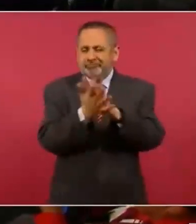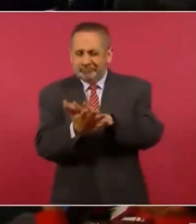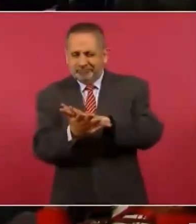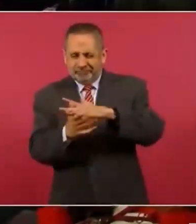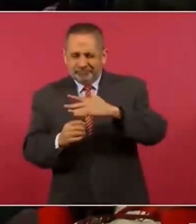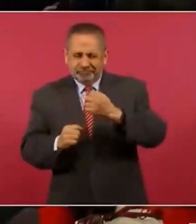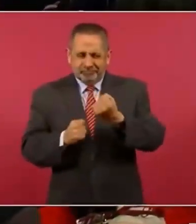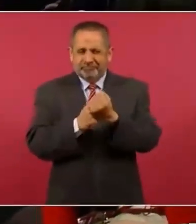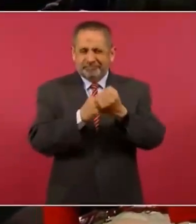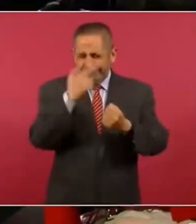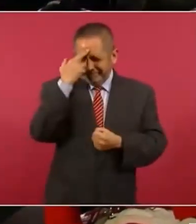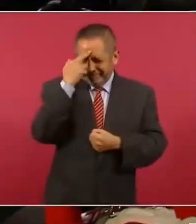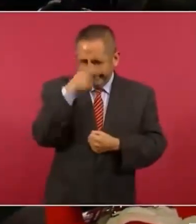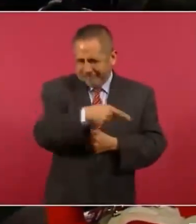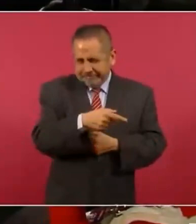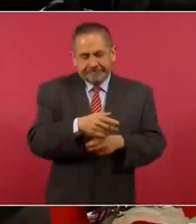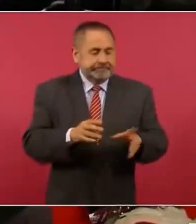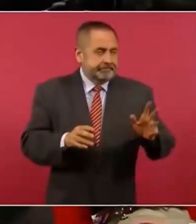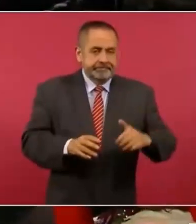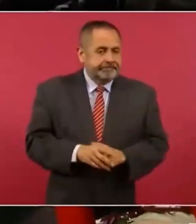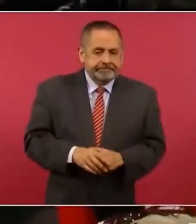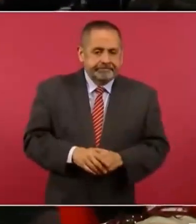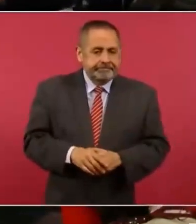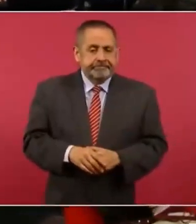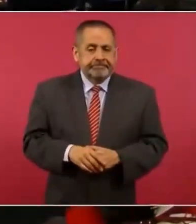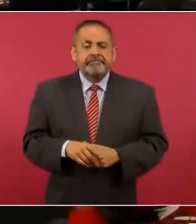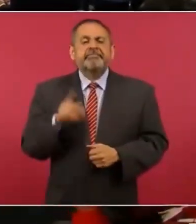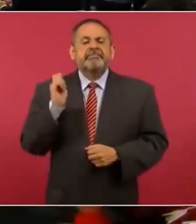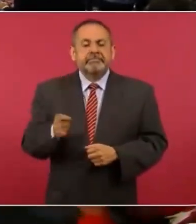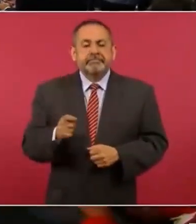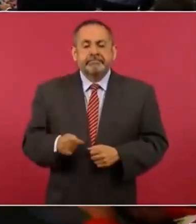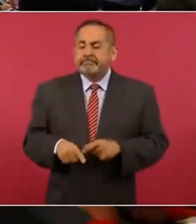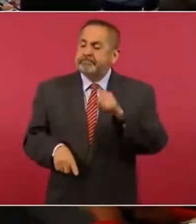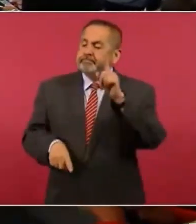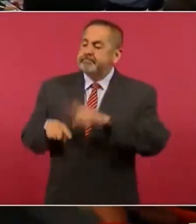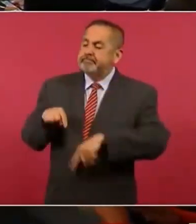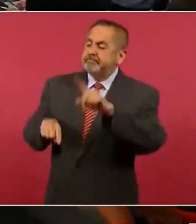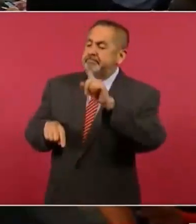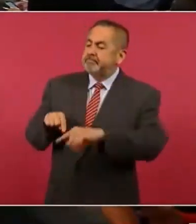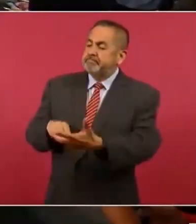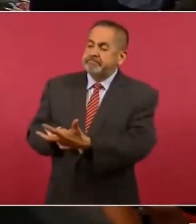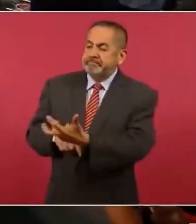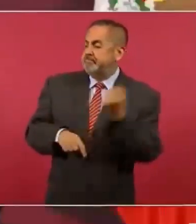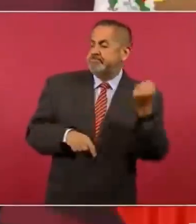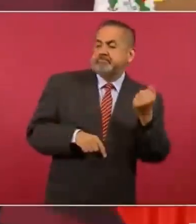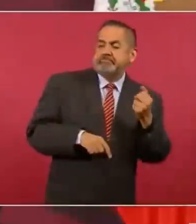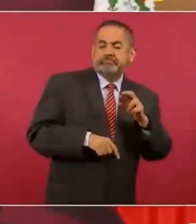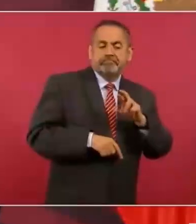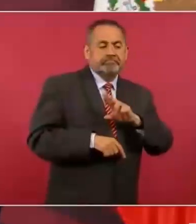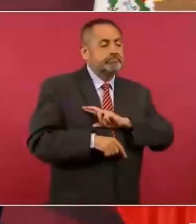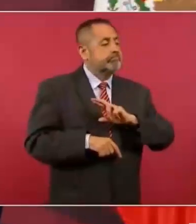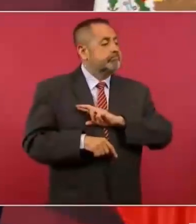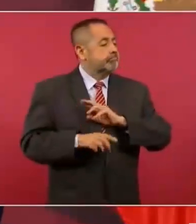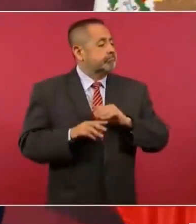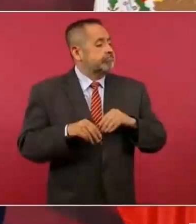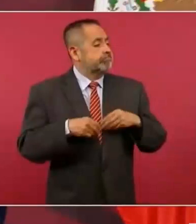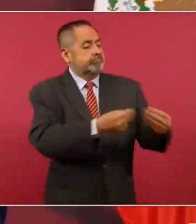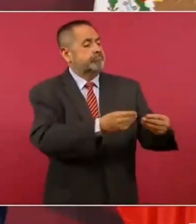estructurales, que no fue más que la privatización de los bienes del país para beneficio de